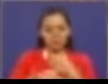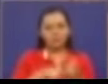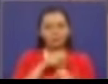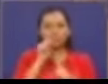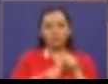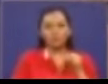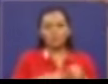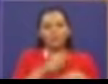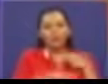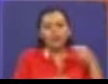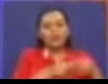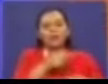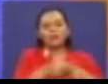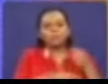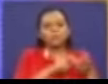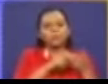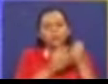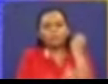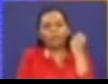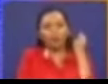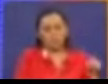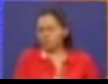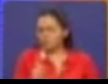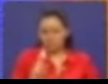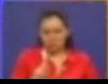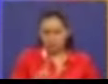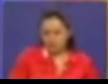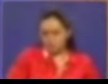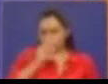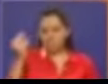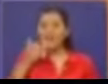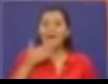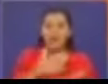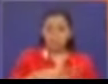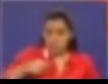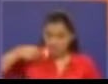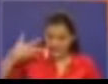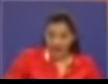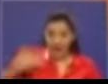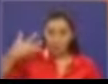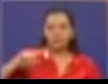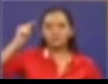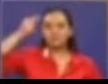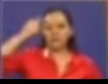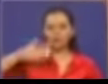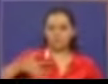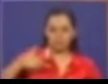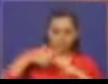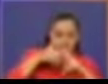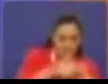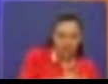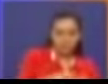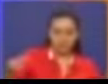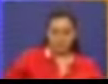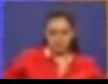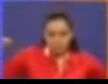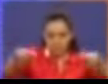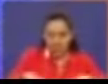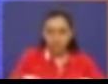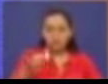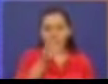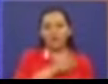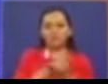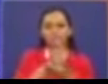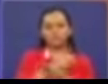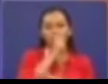definitivamente con el círculo vicioso de la pobreza. Es decir, si son más caros, entra el Estado con crédito, con cofinanciamiento, que